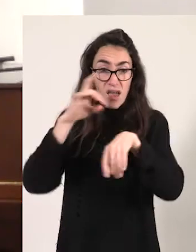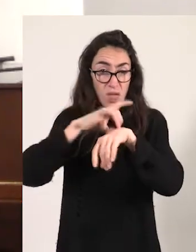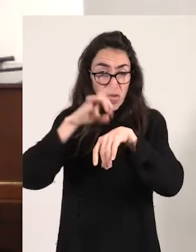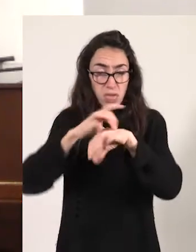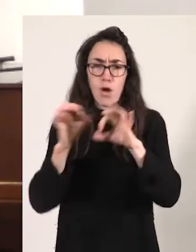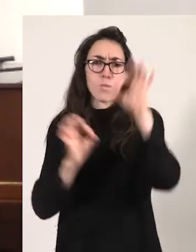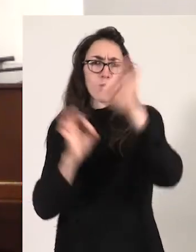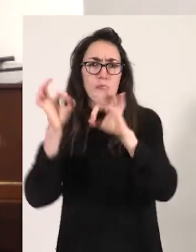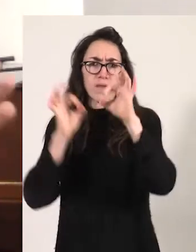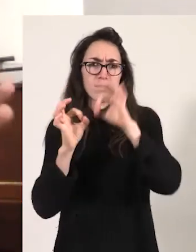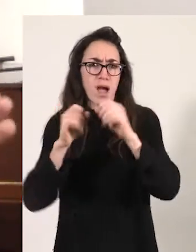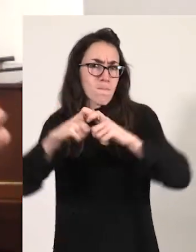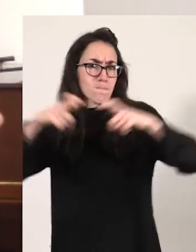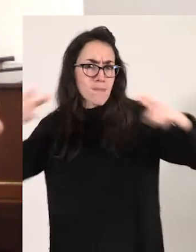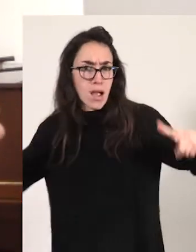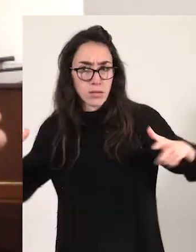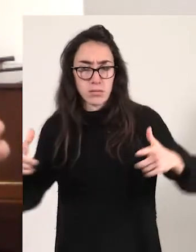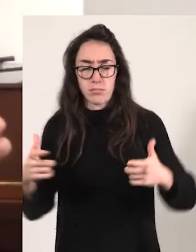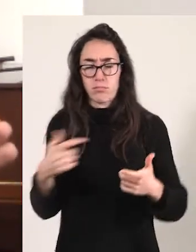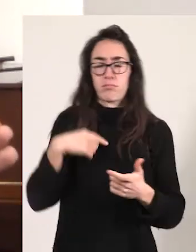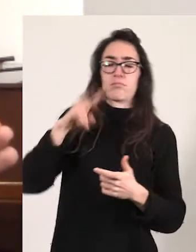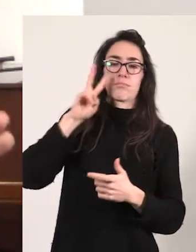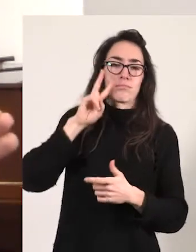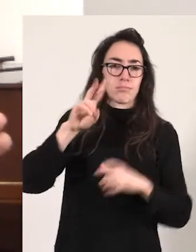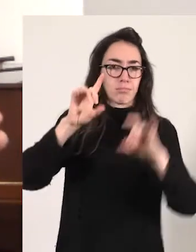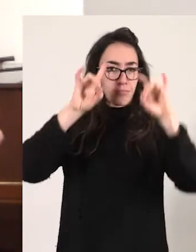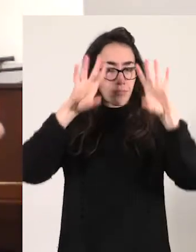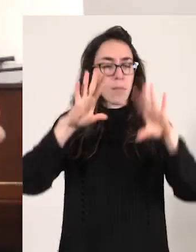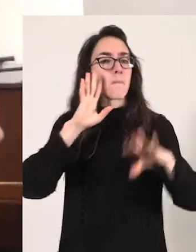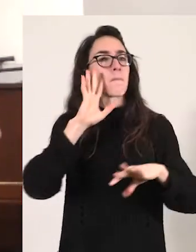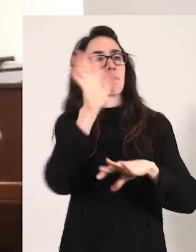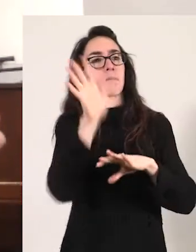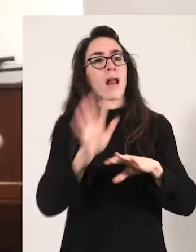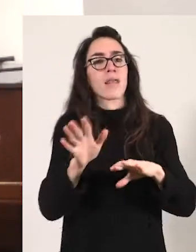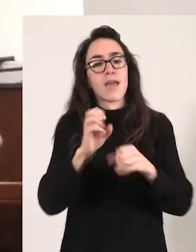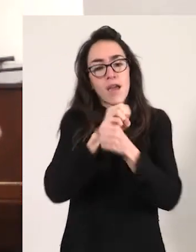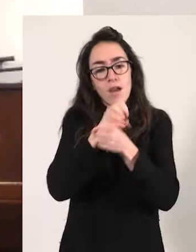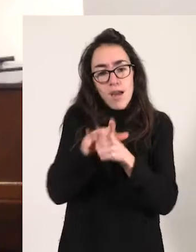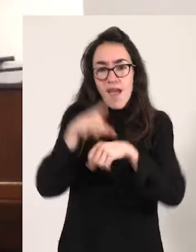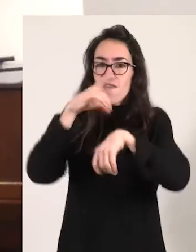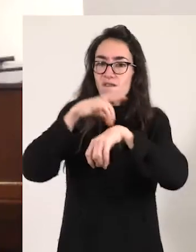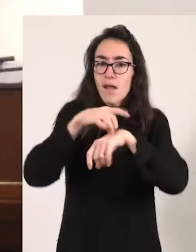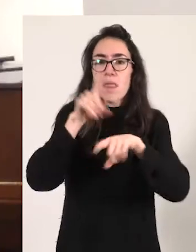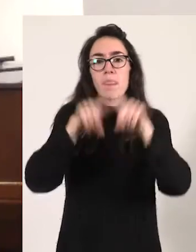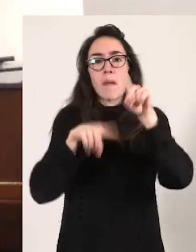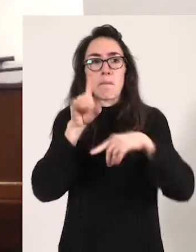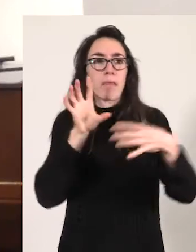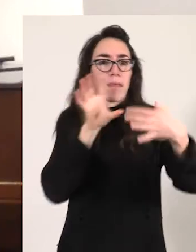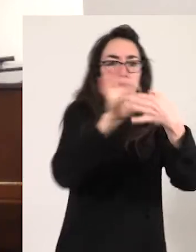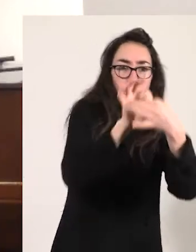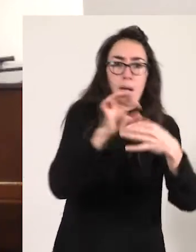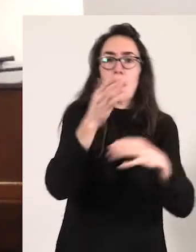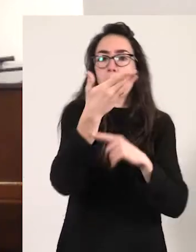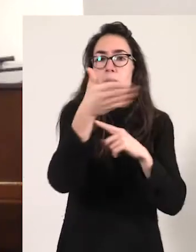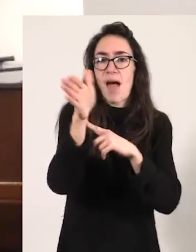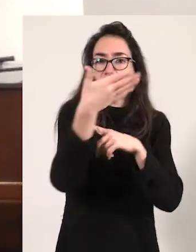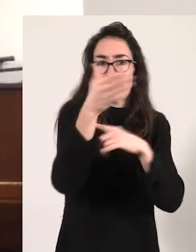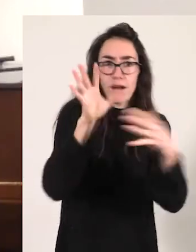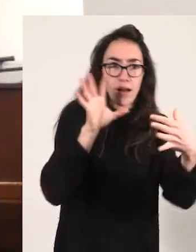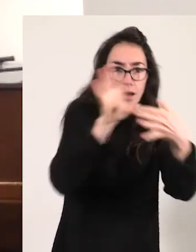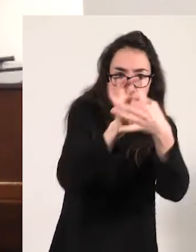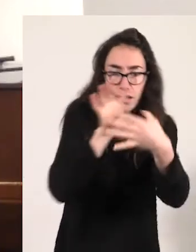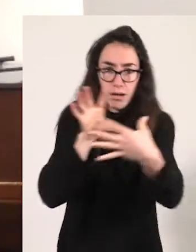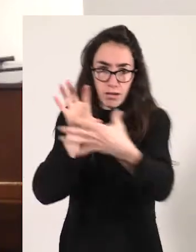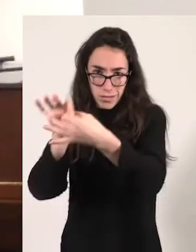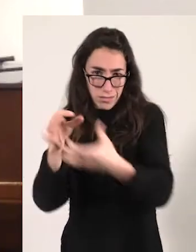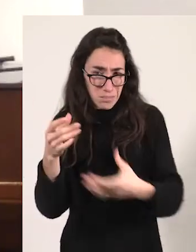que tiene COVID es mucho mayor. Y yo decía, jolín, pero si es que al final, insisto, estamos poniéndole banderitas a una pandemia,